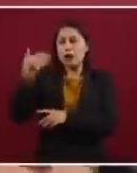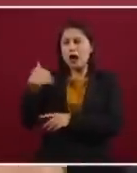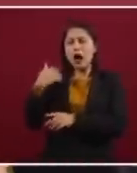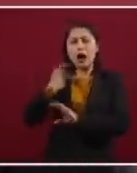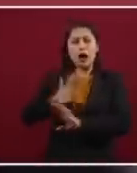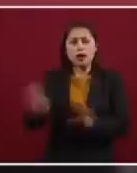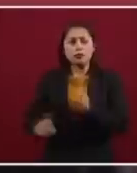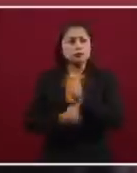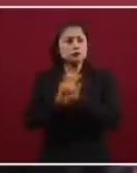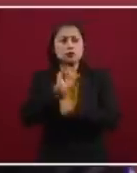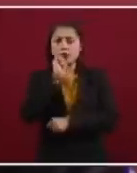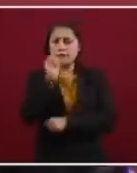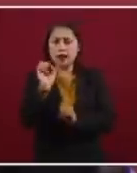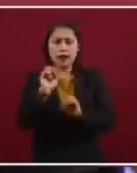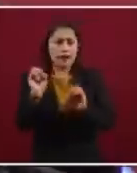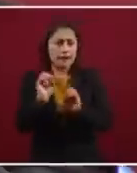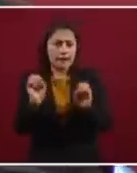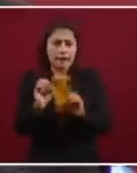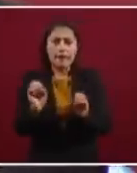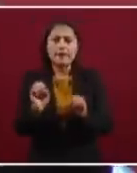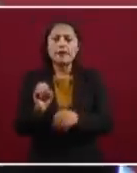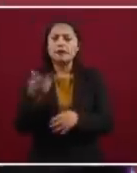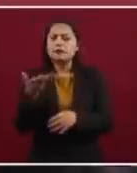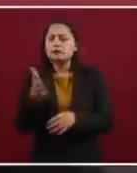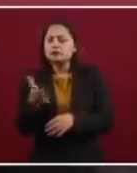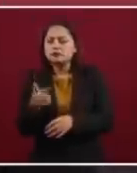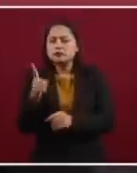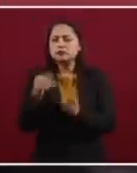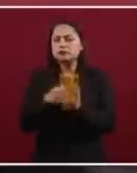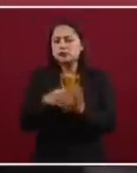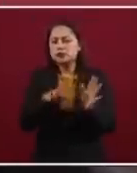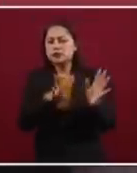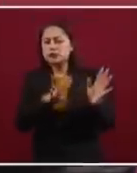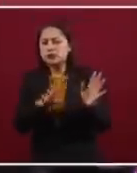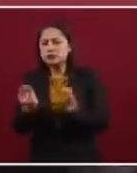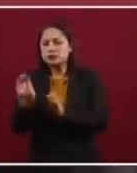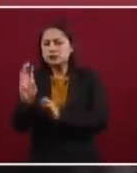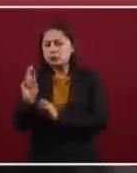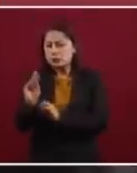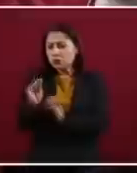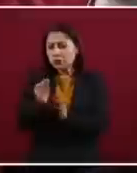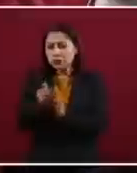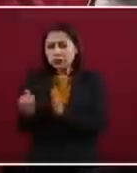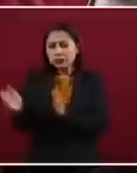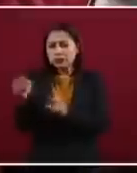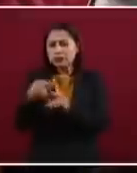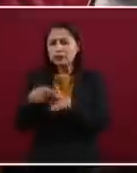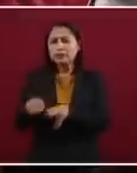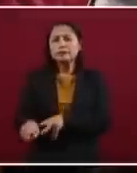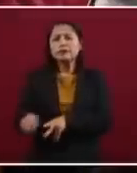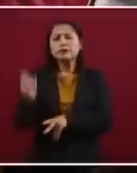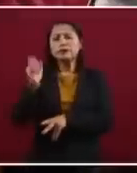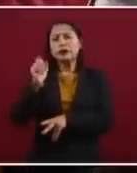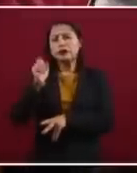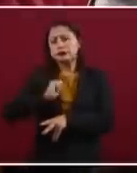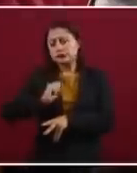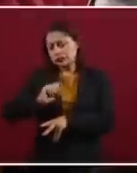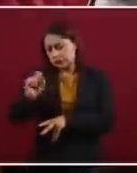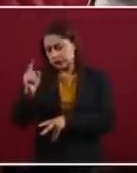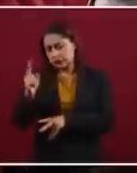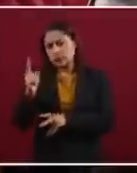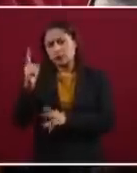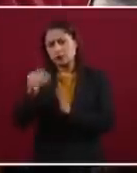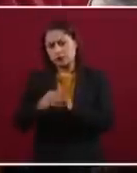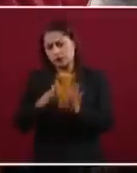en méxico todos estábamos hablando de los años tardíos 80 y noventas y quizá los primeros del siglo 21 y el